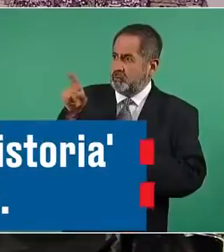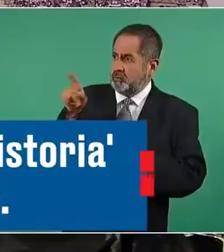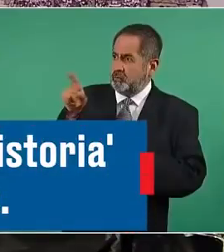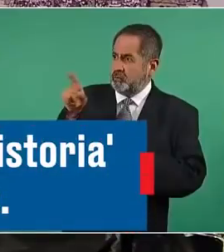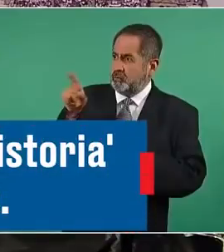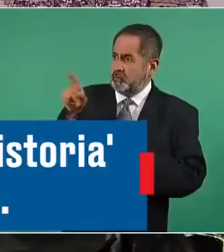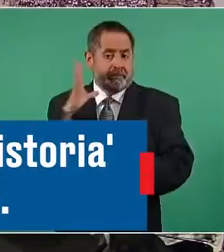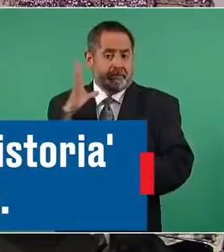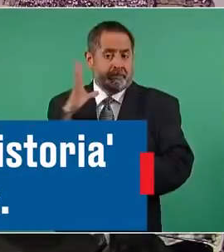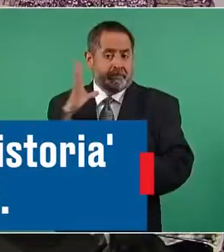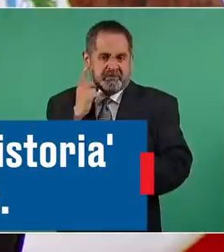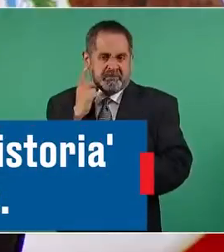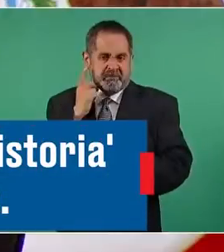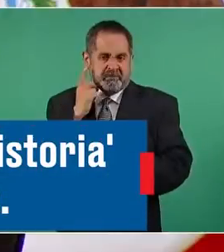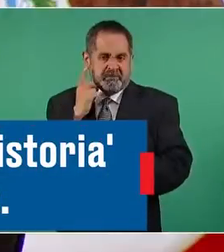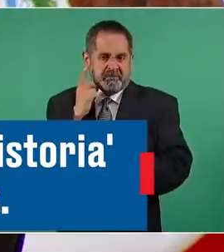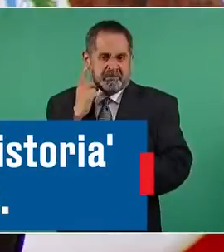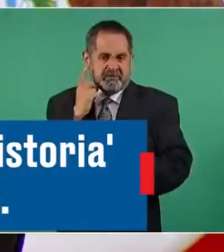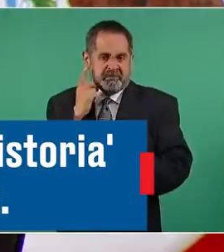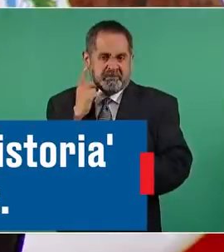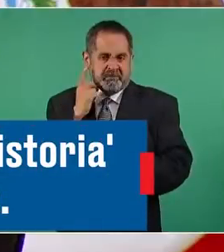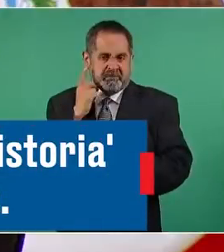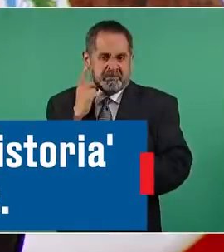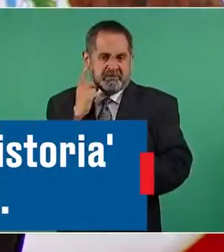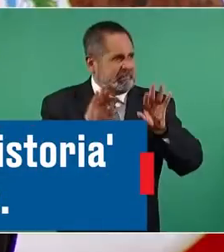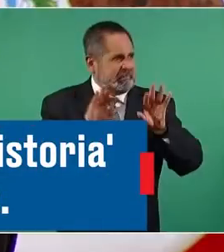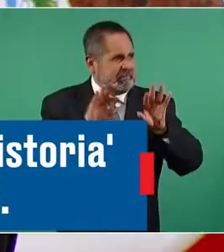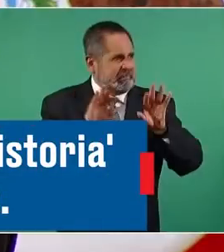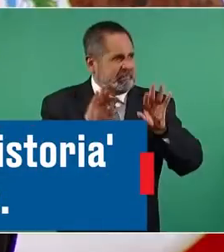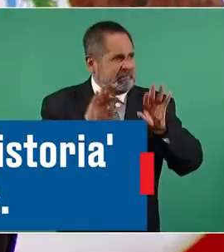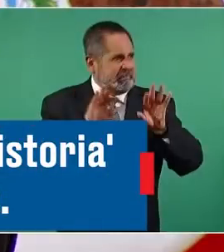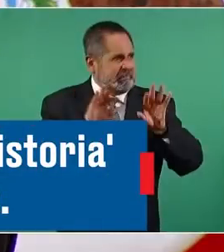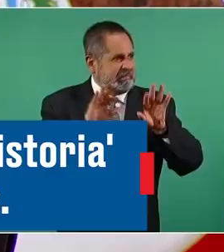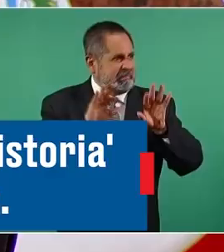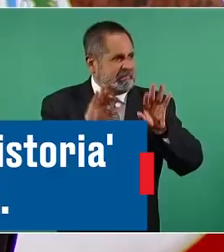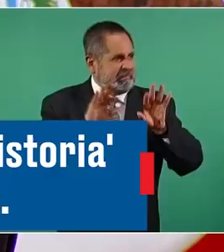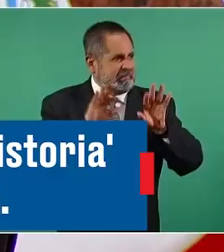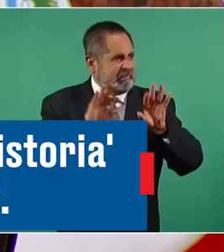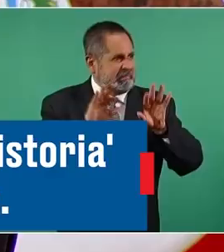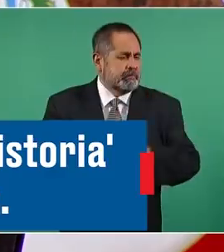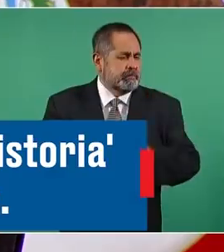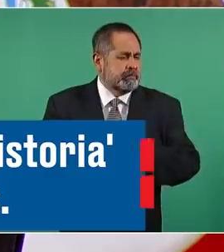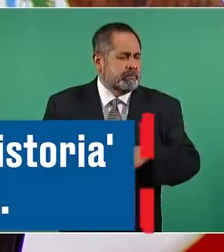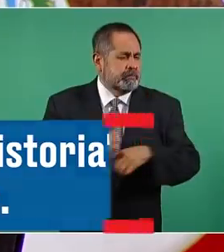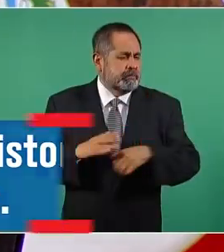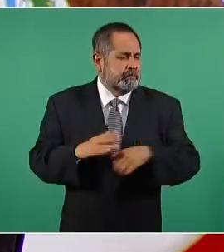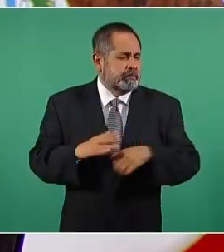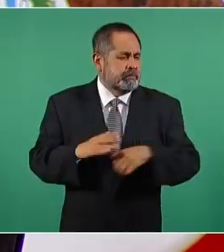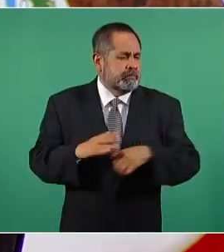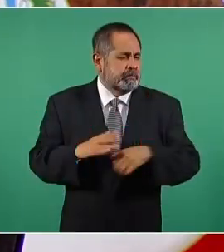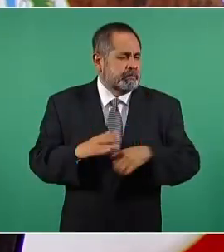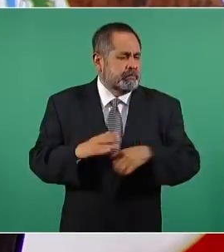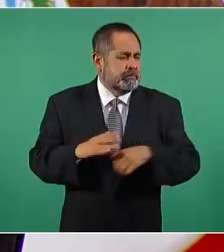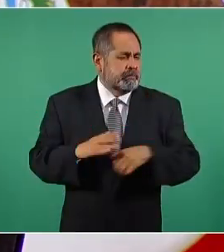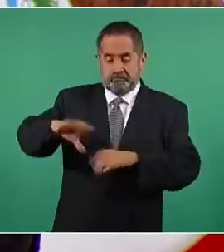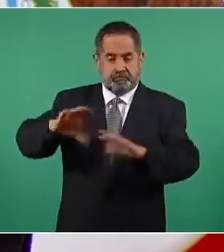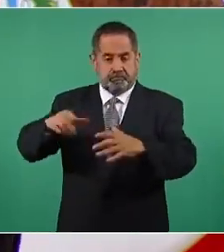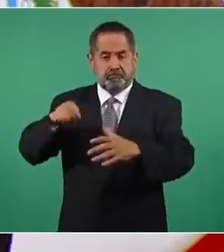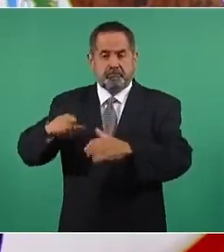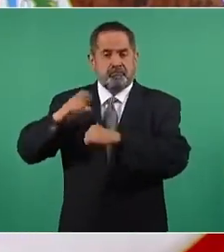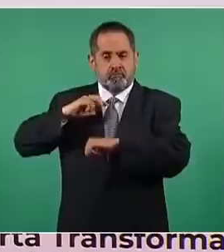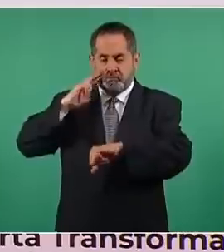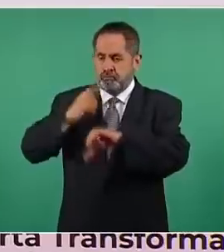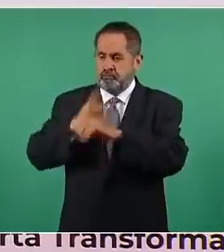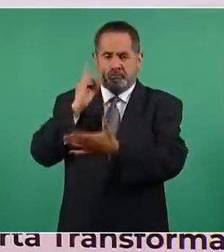Hacemos Historia, que defiende su proyecto de transformación, triunfó en 186 de los 300 distritos en disputa, mientras